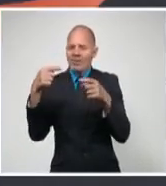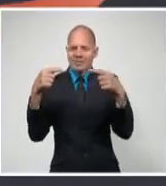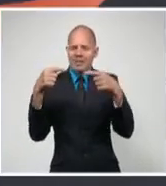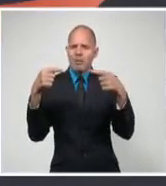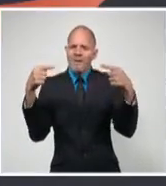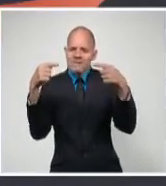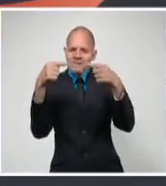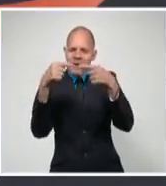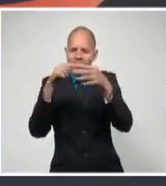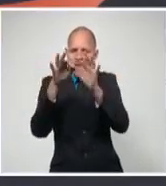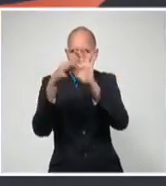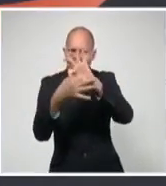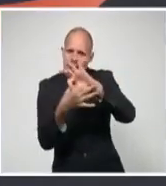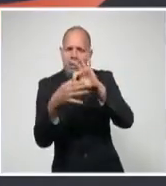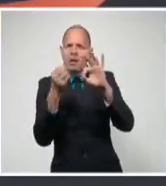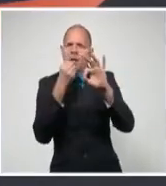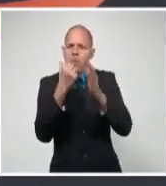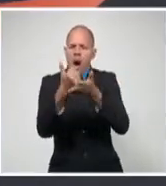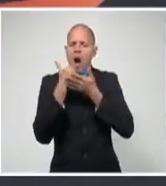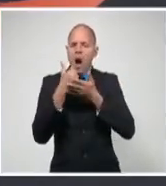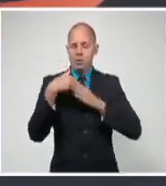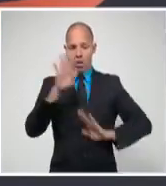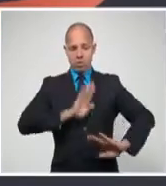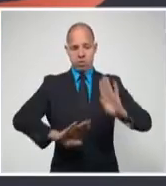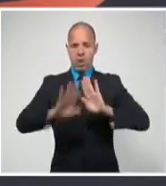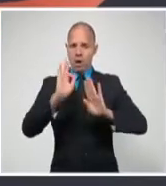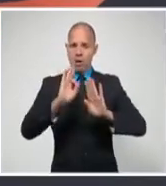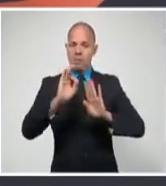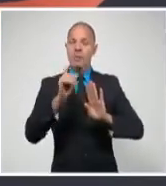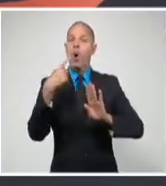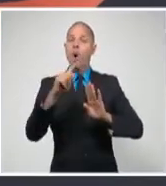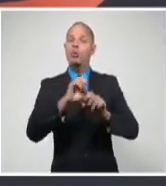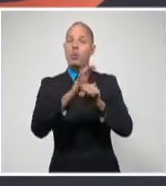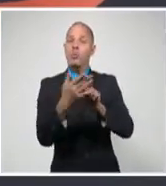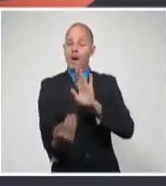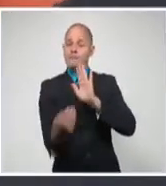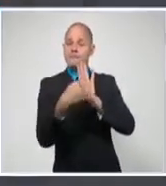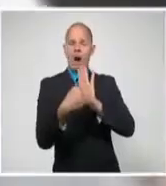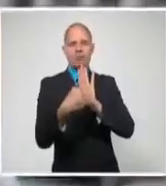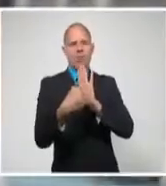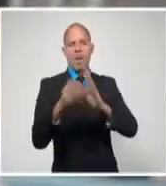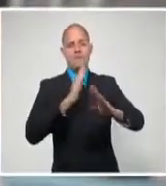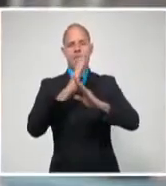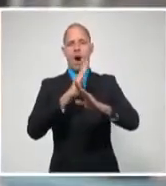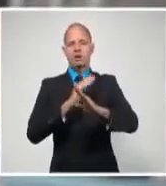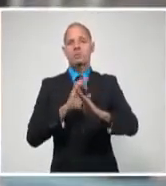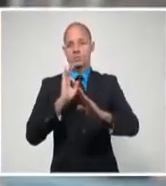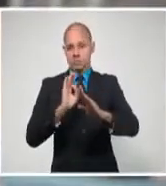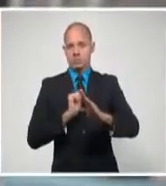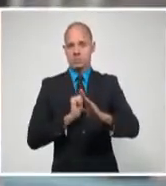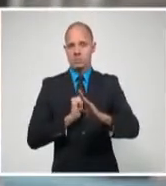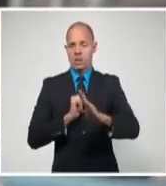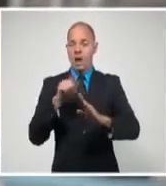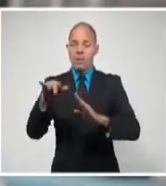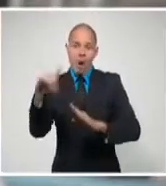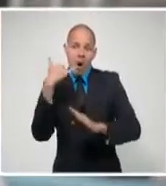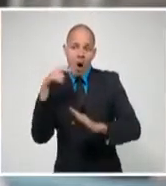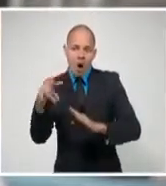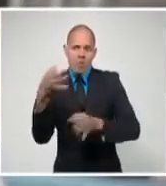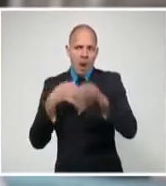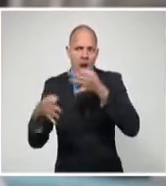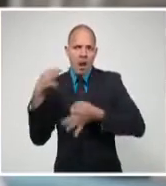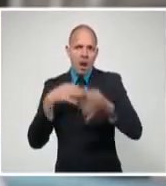a proteger a nuestro organismo mejor contra el virus SARS-CoV-2. Para nosotros fue un gran honor, pero también una responsabilidad, porque cuando nos